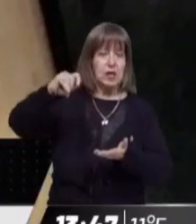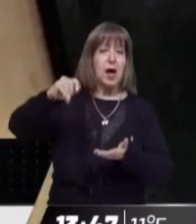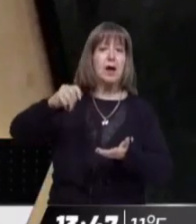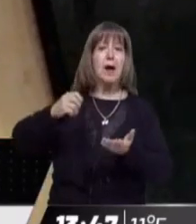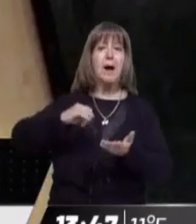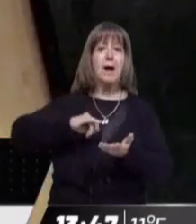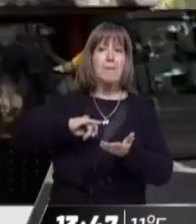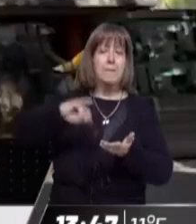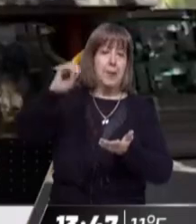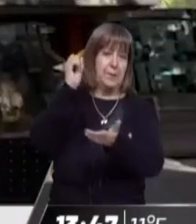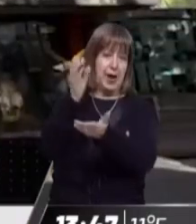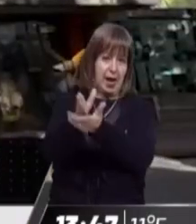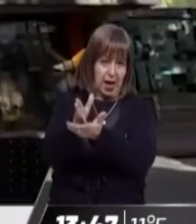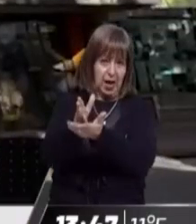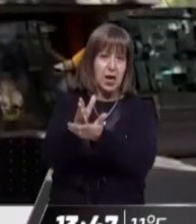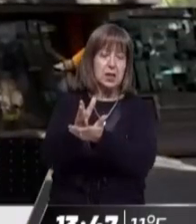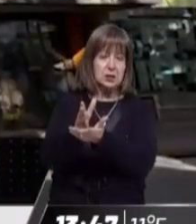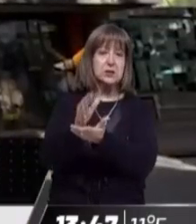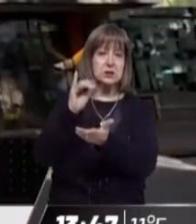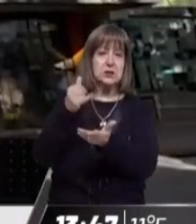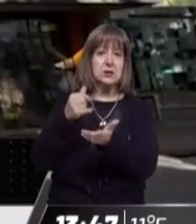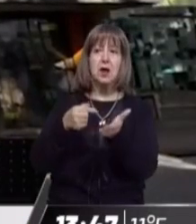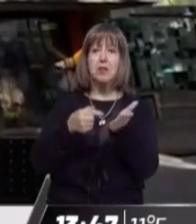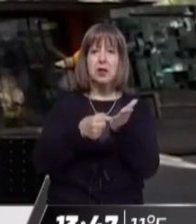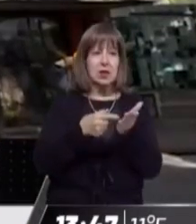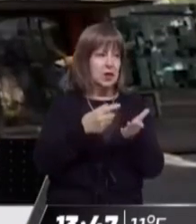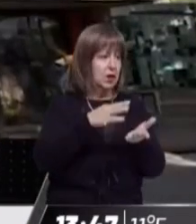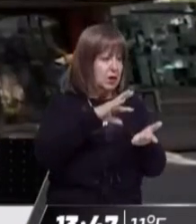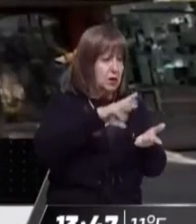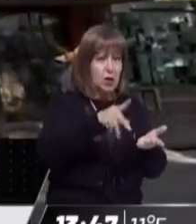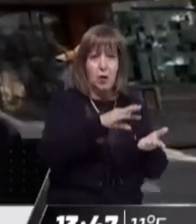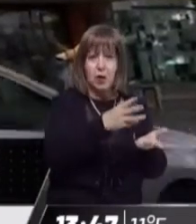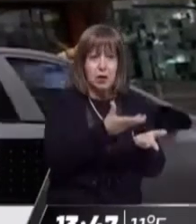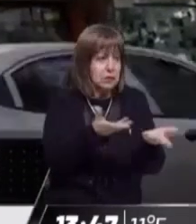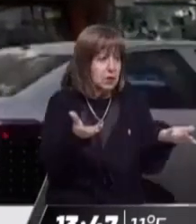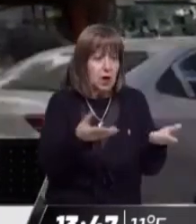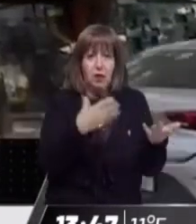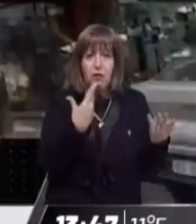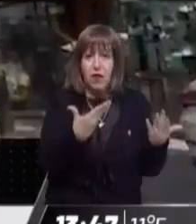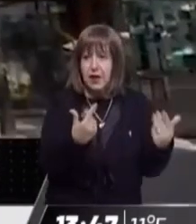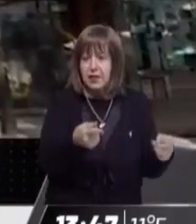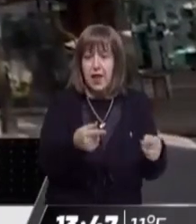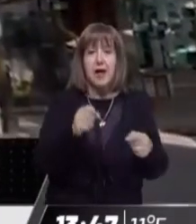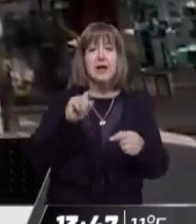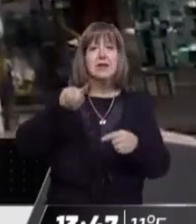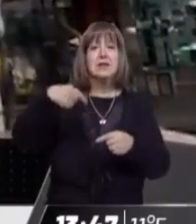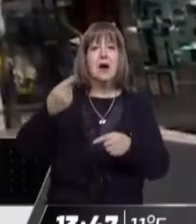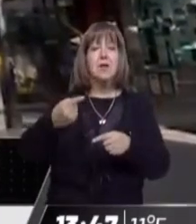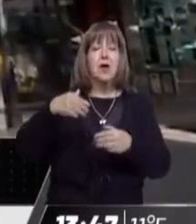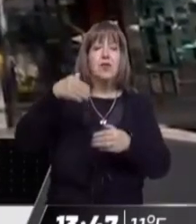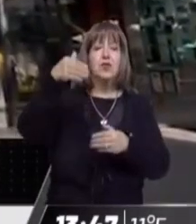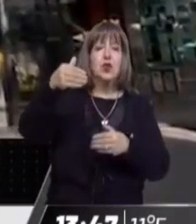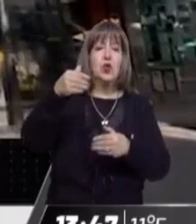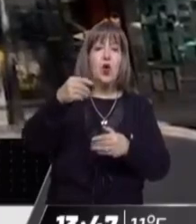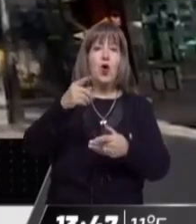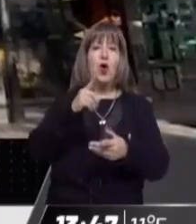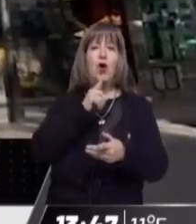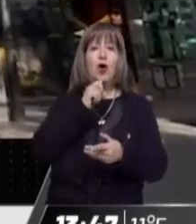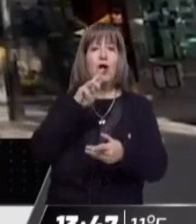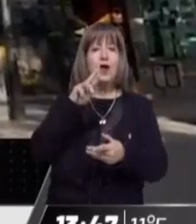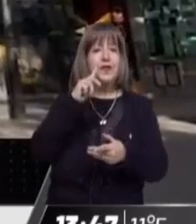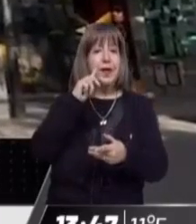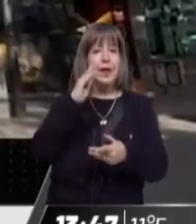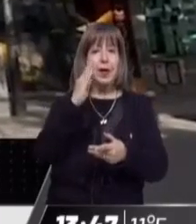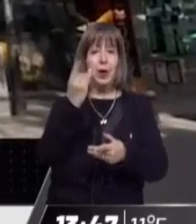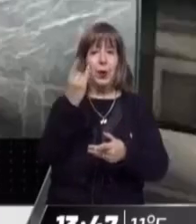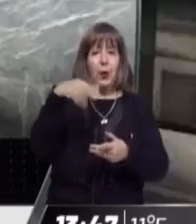donde quea que que visualicemos un delito y lo otro correrá por el tribunal de cuentas cuando haga su evaluación pero las denuncias penales en casos